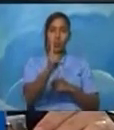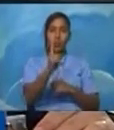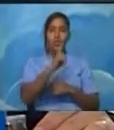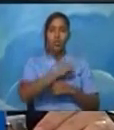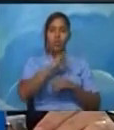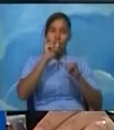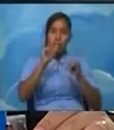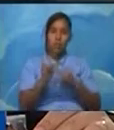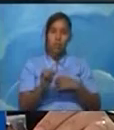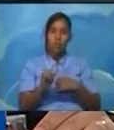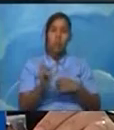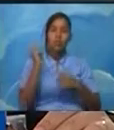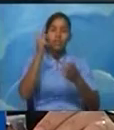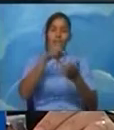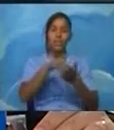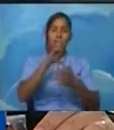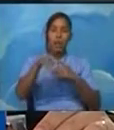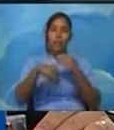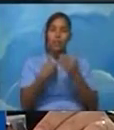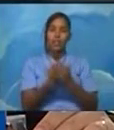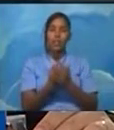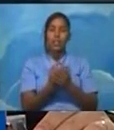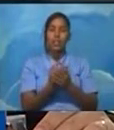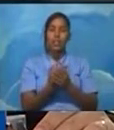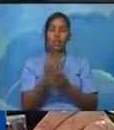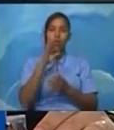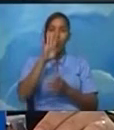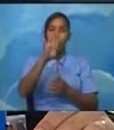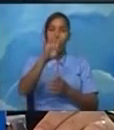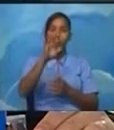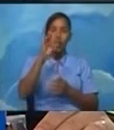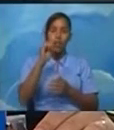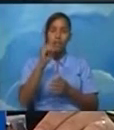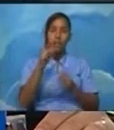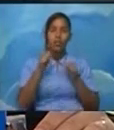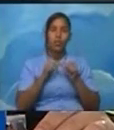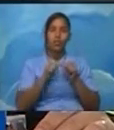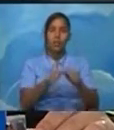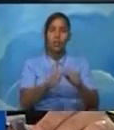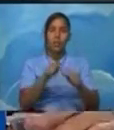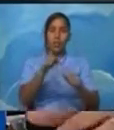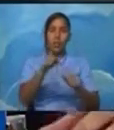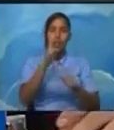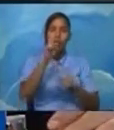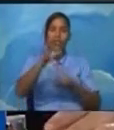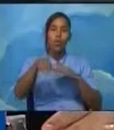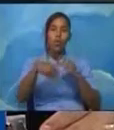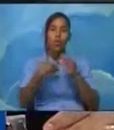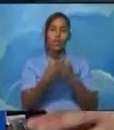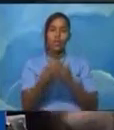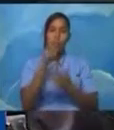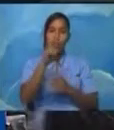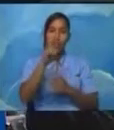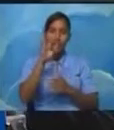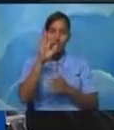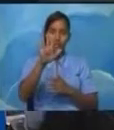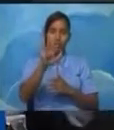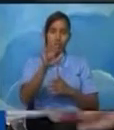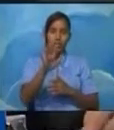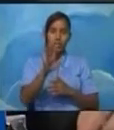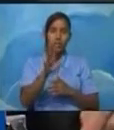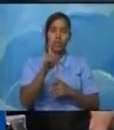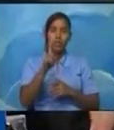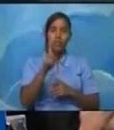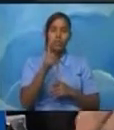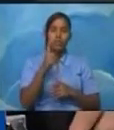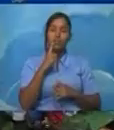Deuteronomio. Llegaremos hasta el 40 y continuaremos con el capítulo 2 del 1 al 25. Así que vamos